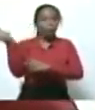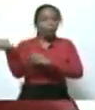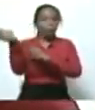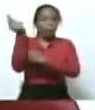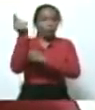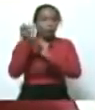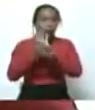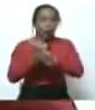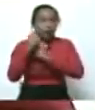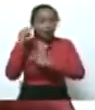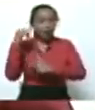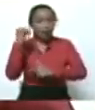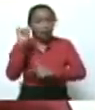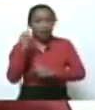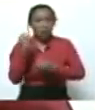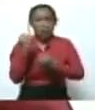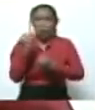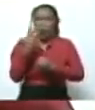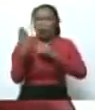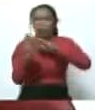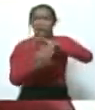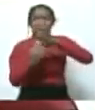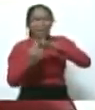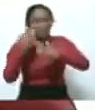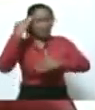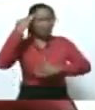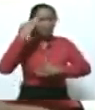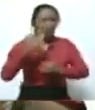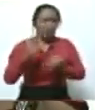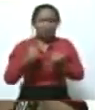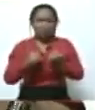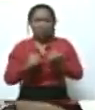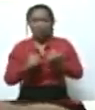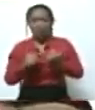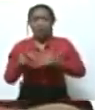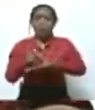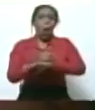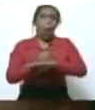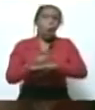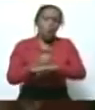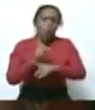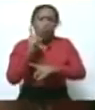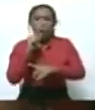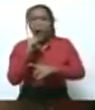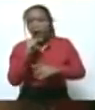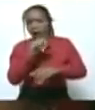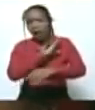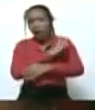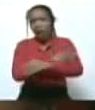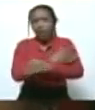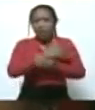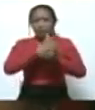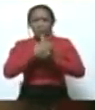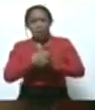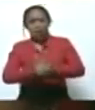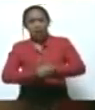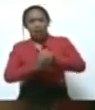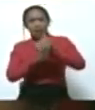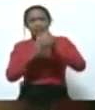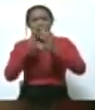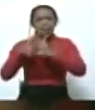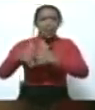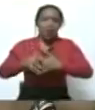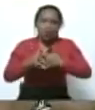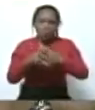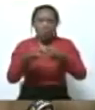que tienen no sé cuántas bases militares, que el gobierno, que ellos no tienen, la Fuerza Armada la dirige Estados